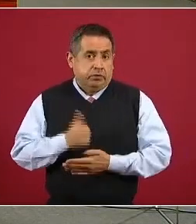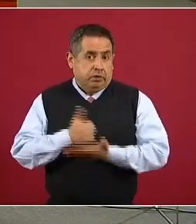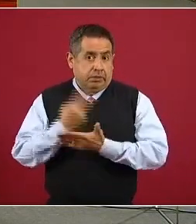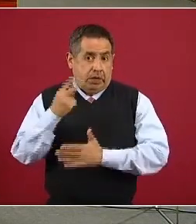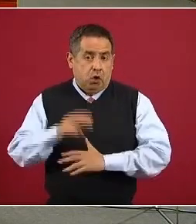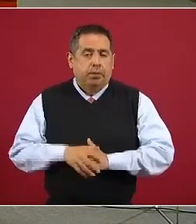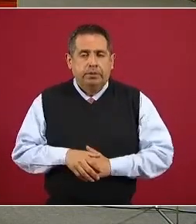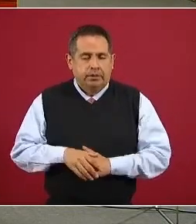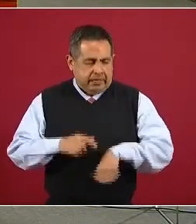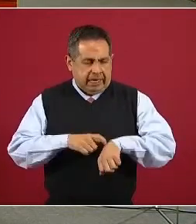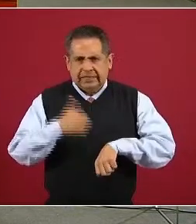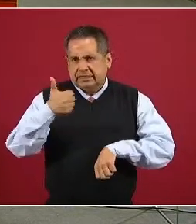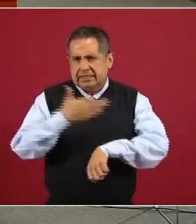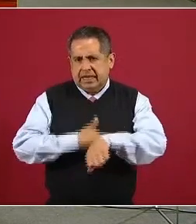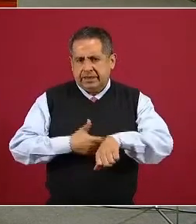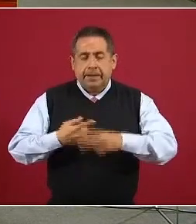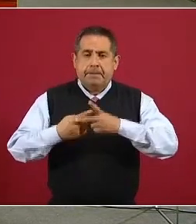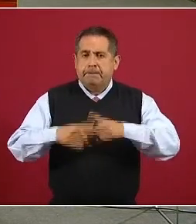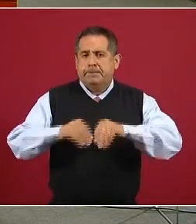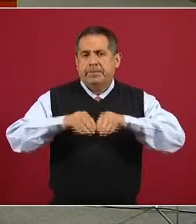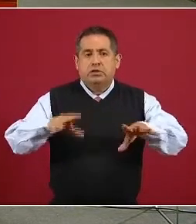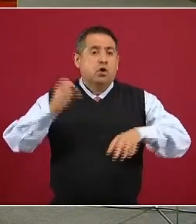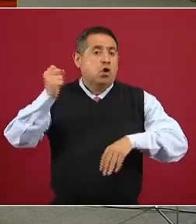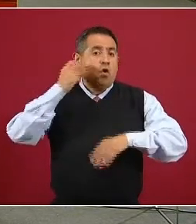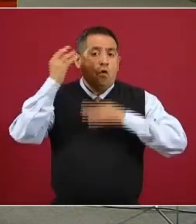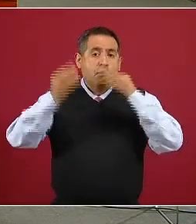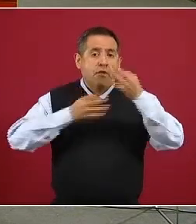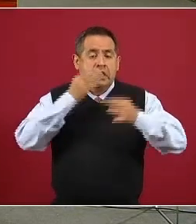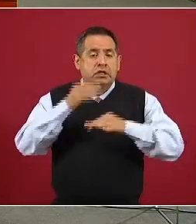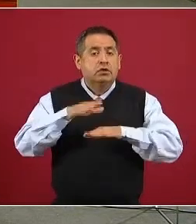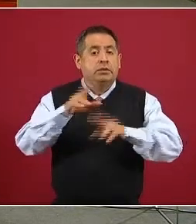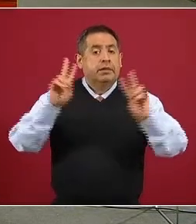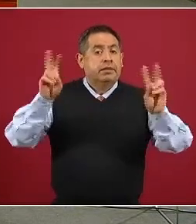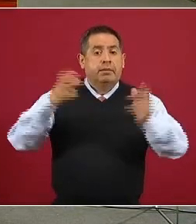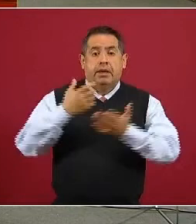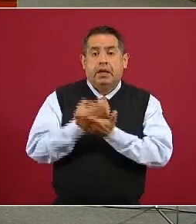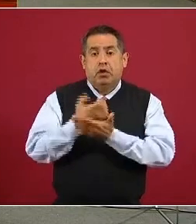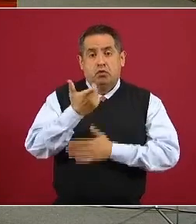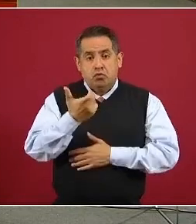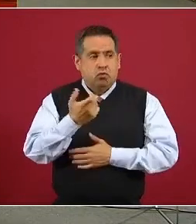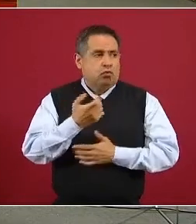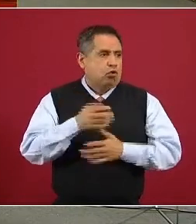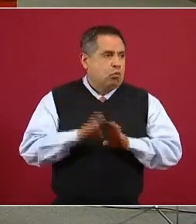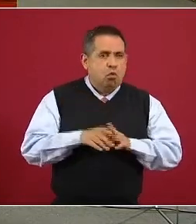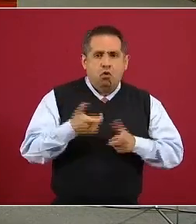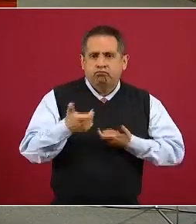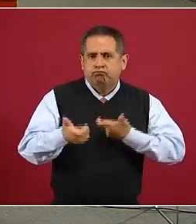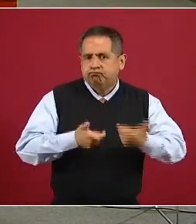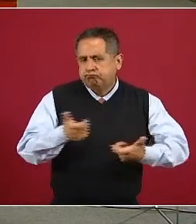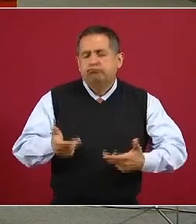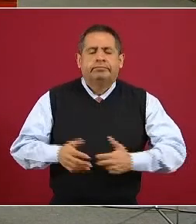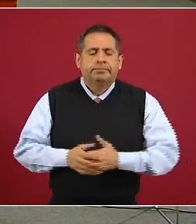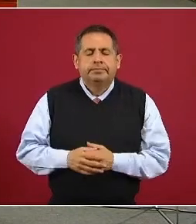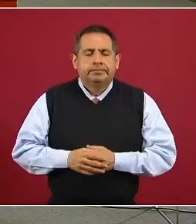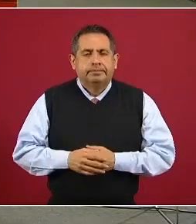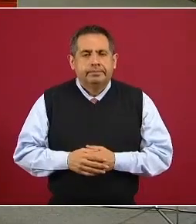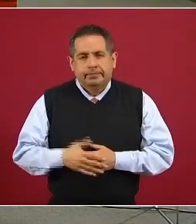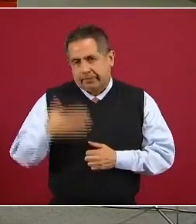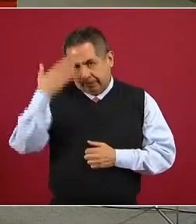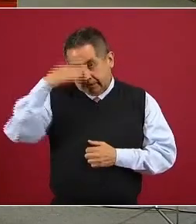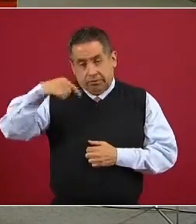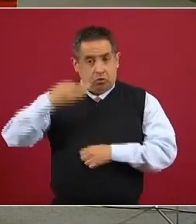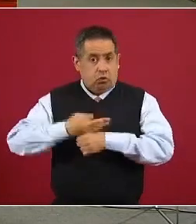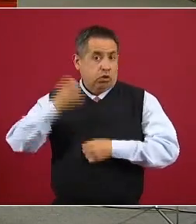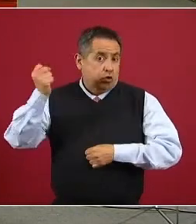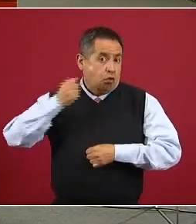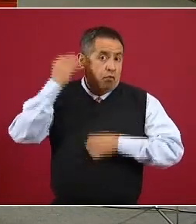tarde y damos inicio a nuestra conferencia de temas financieros y económicos. Como saben, en esta conferencia damos